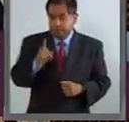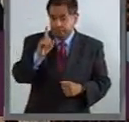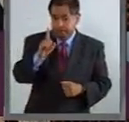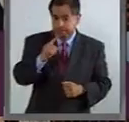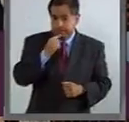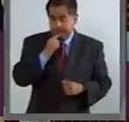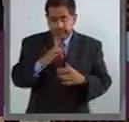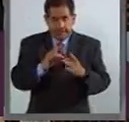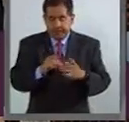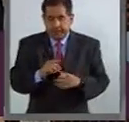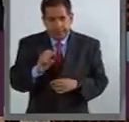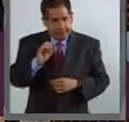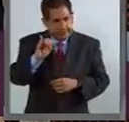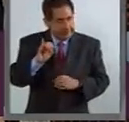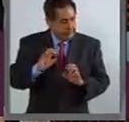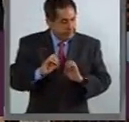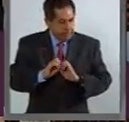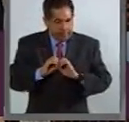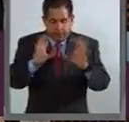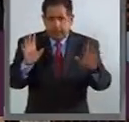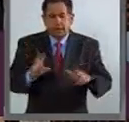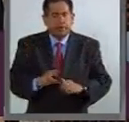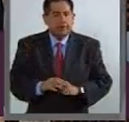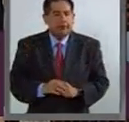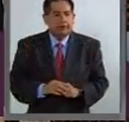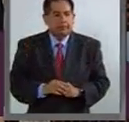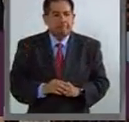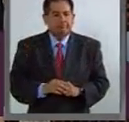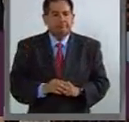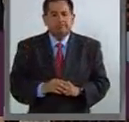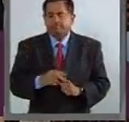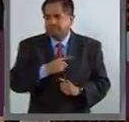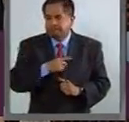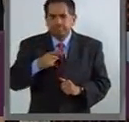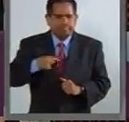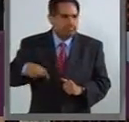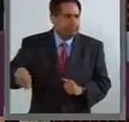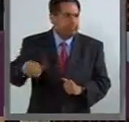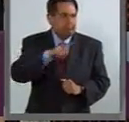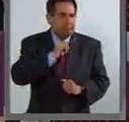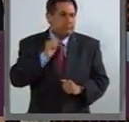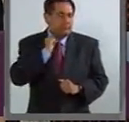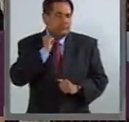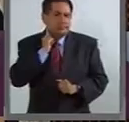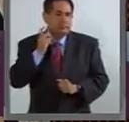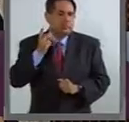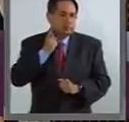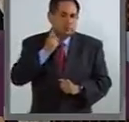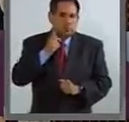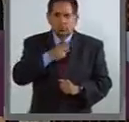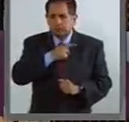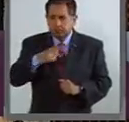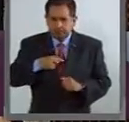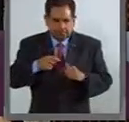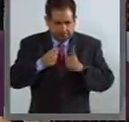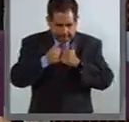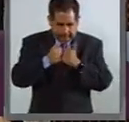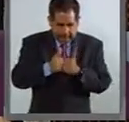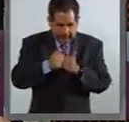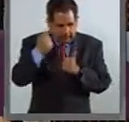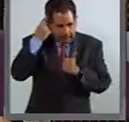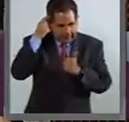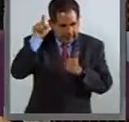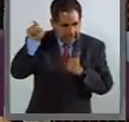que sí, definitivamente tenemos que estar los legisladores en todas partes, tienes toda la